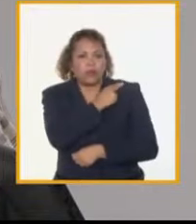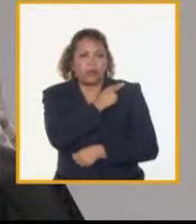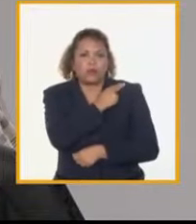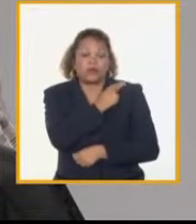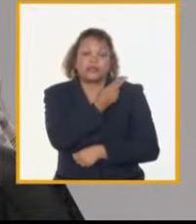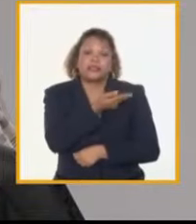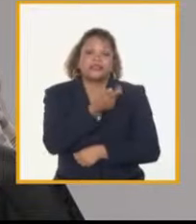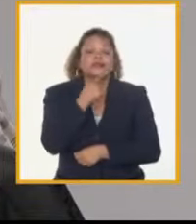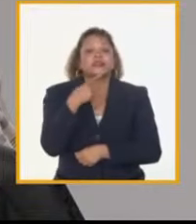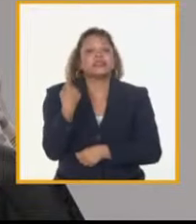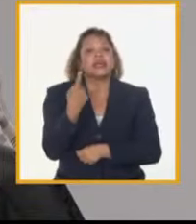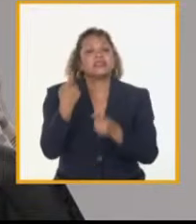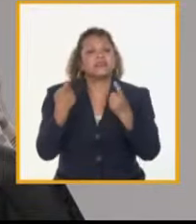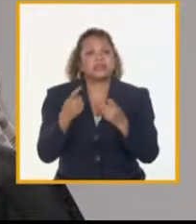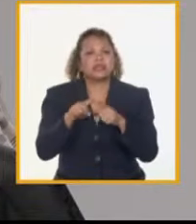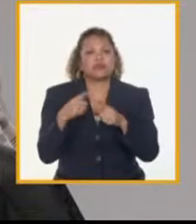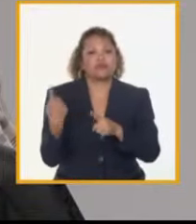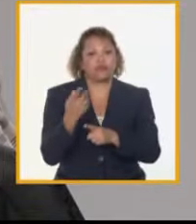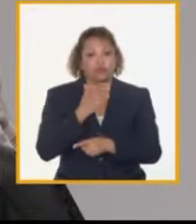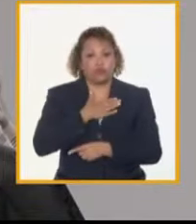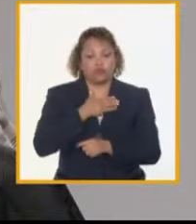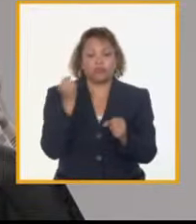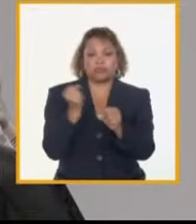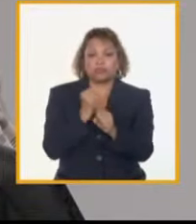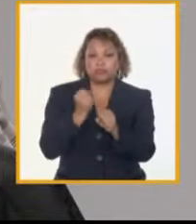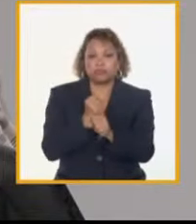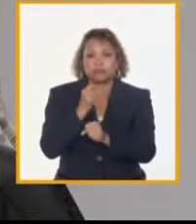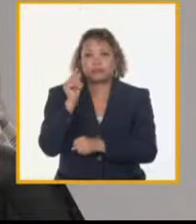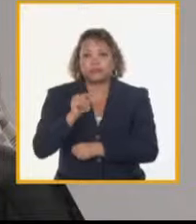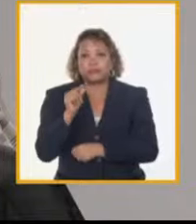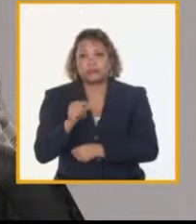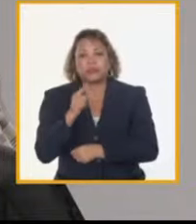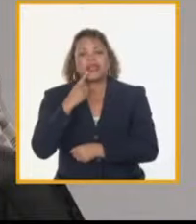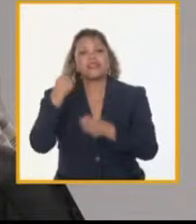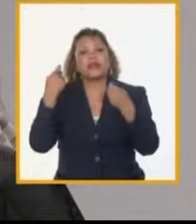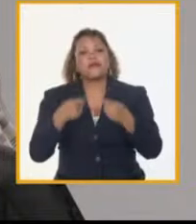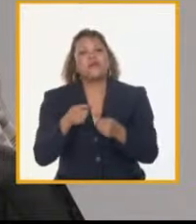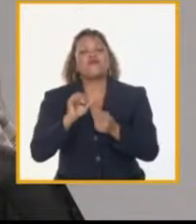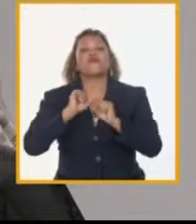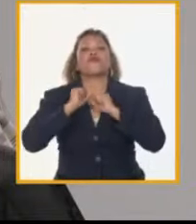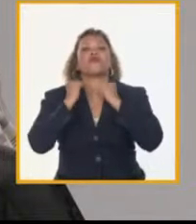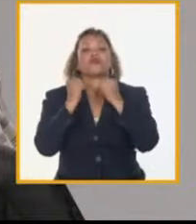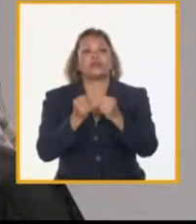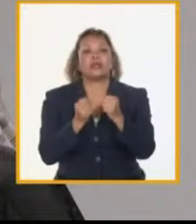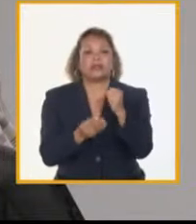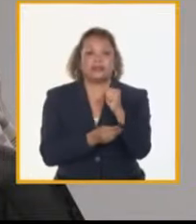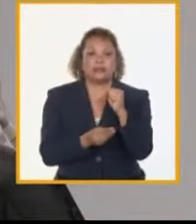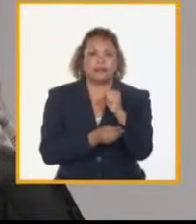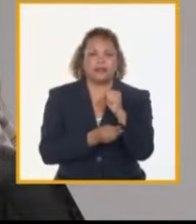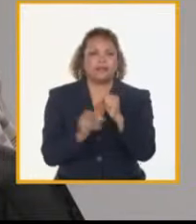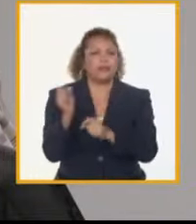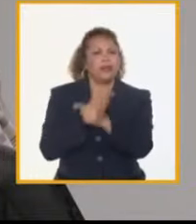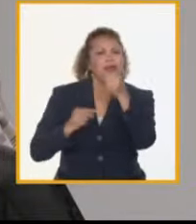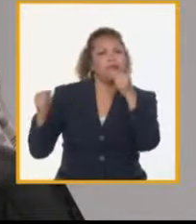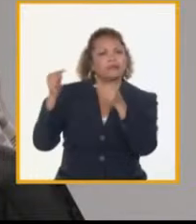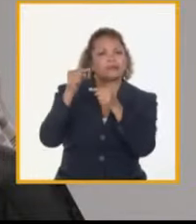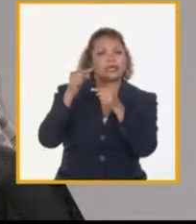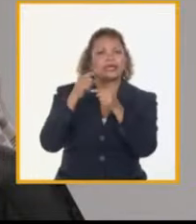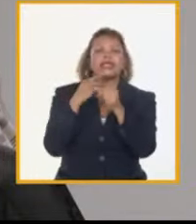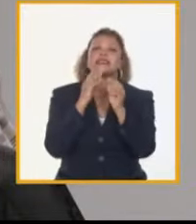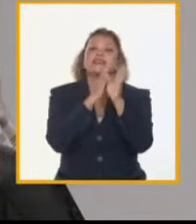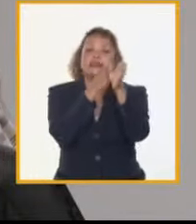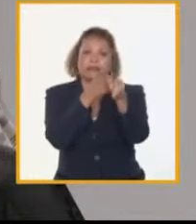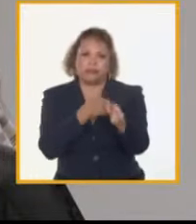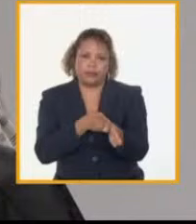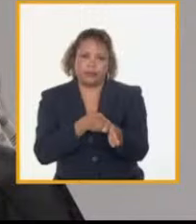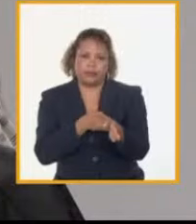a nosotros nos queda en este sentido y en este tema de la ruta fortalecer, en primer lugar, la disciplina a nivel de empresa de forma